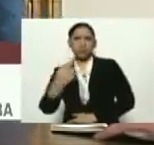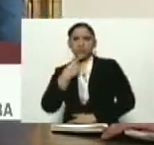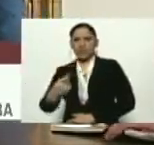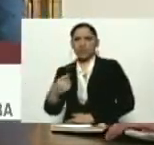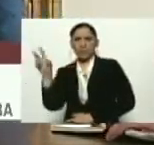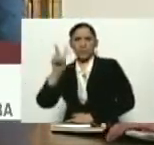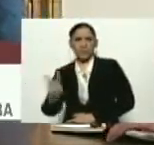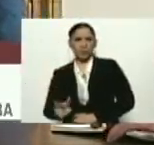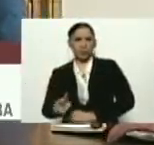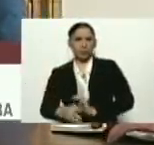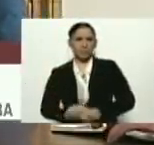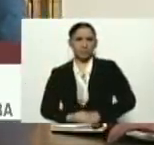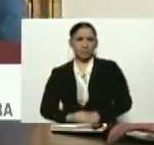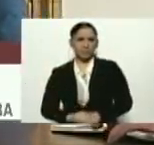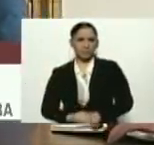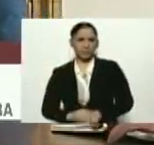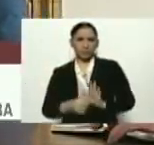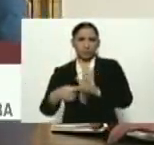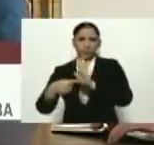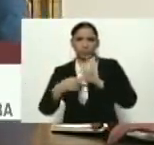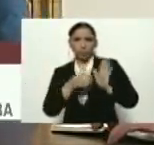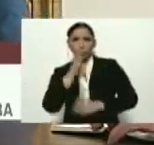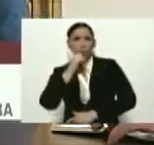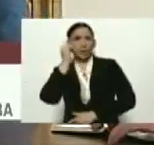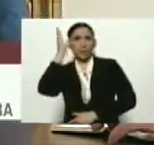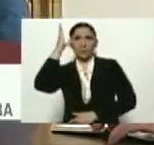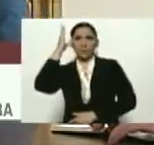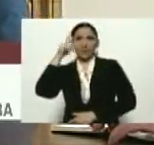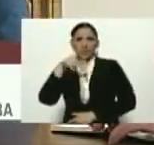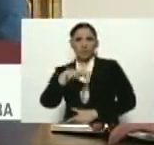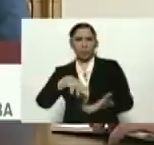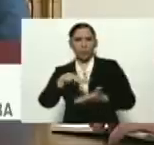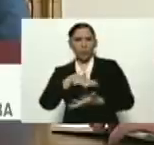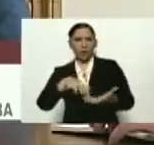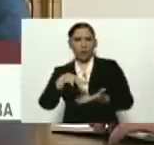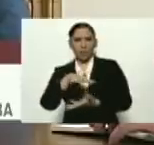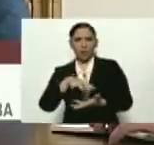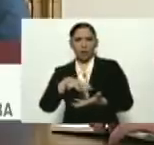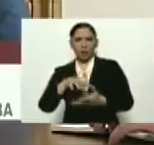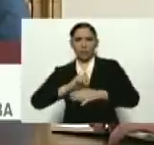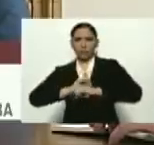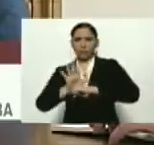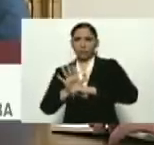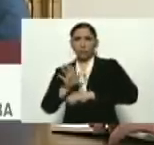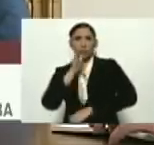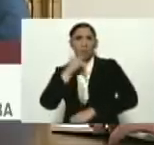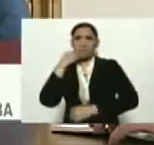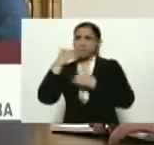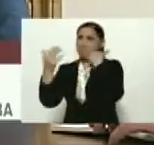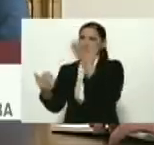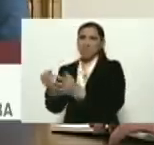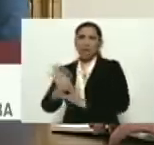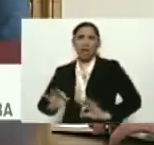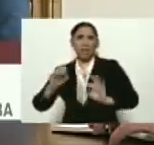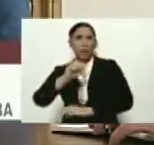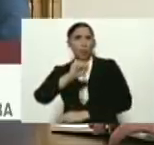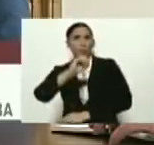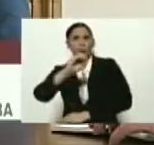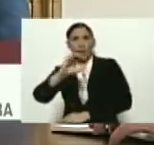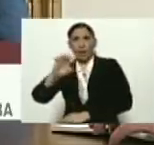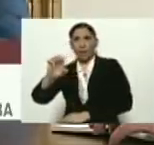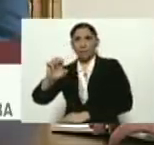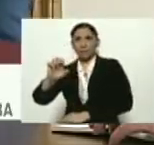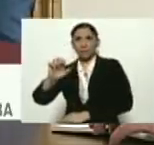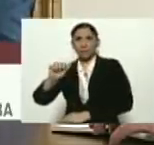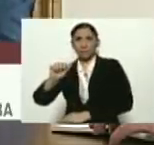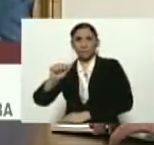Venezuela. Se ha demostrado su incapacidad en esta coyuntura del coronavirus. No sirve para nada la OEA.